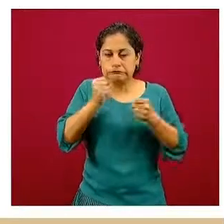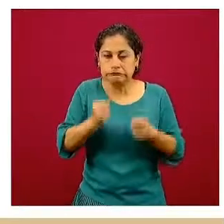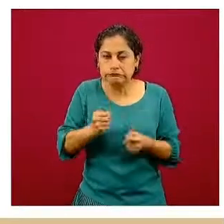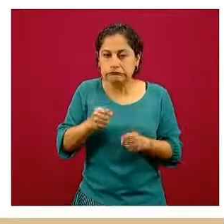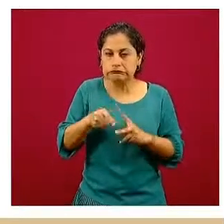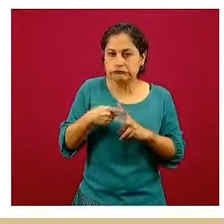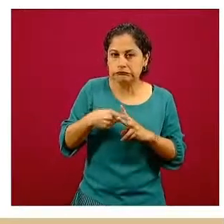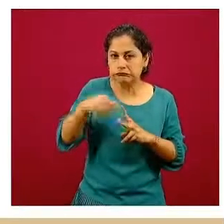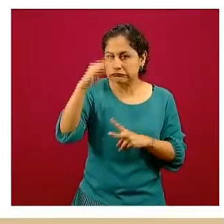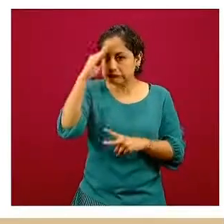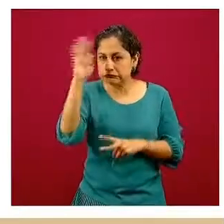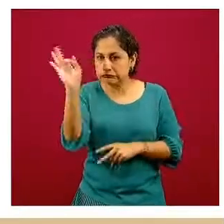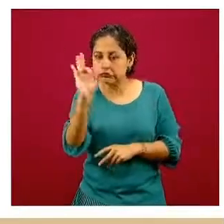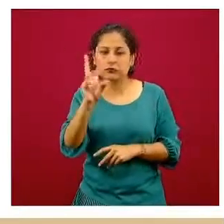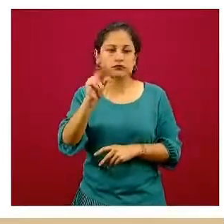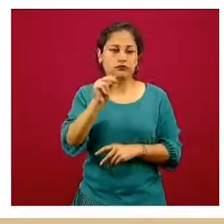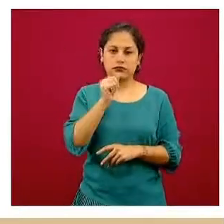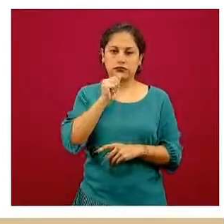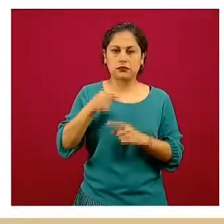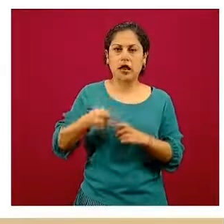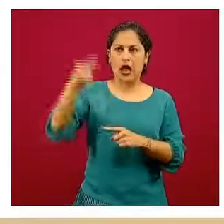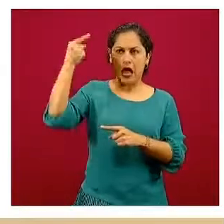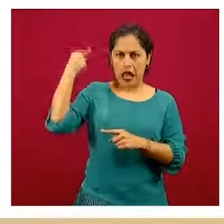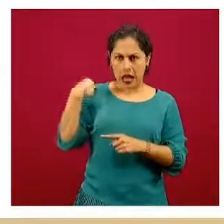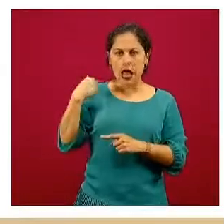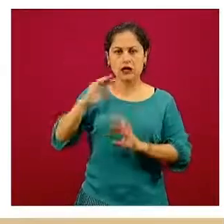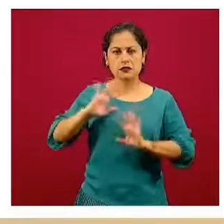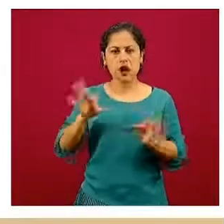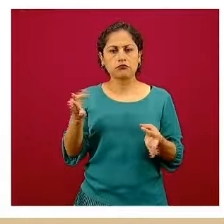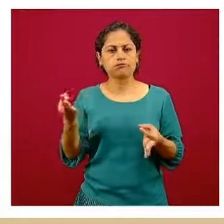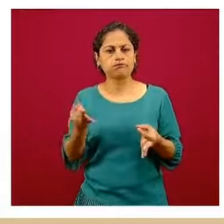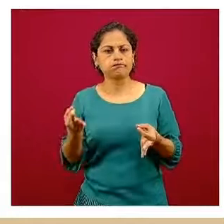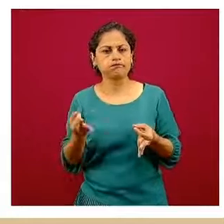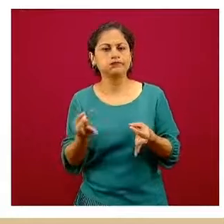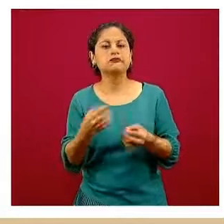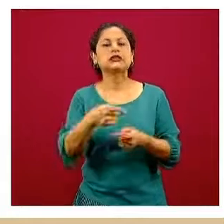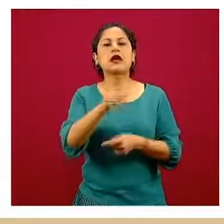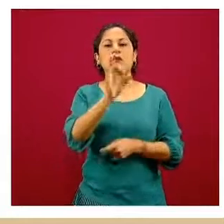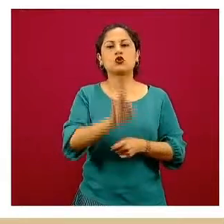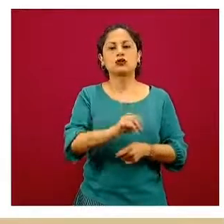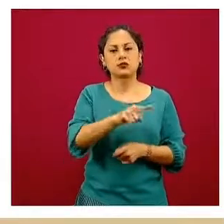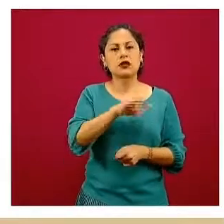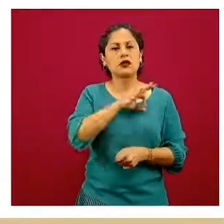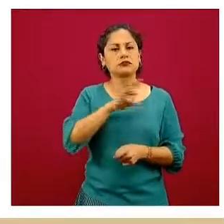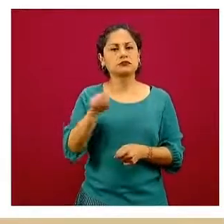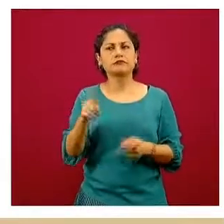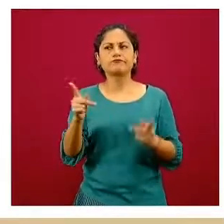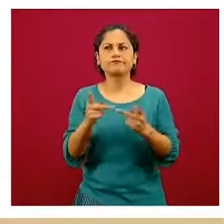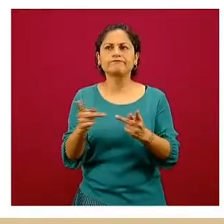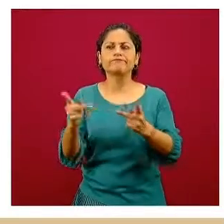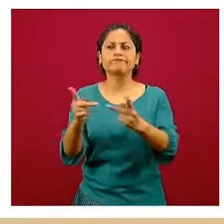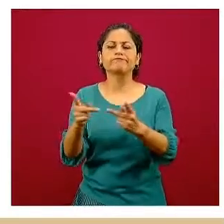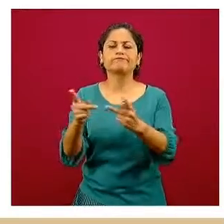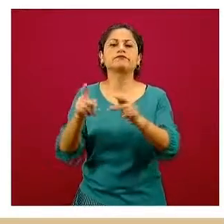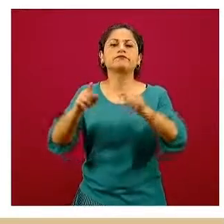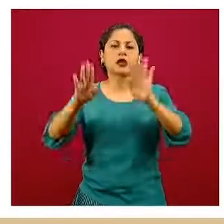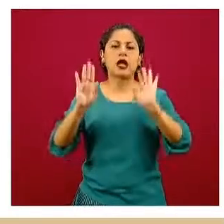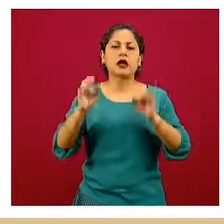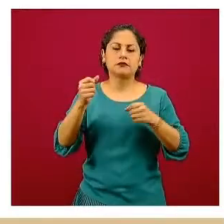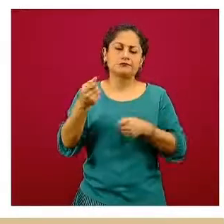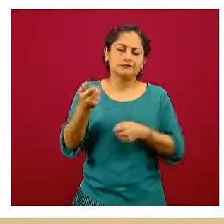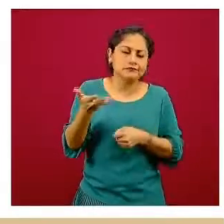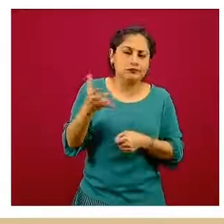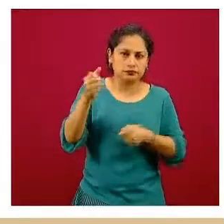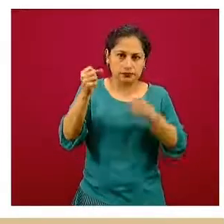de casos por la fecha de inicio de síntomas y porque todavía se están notificando. Y pues bueno, vemos sí